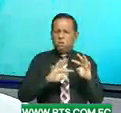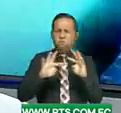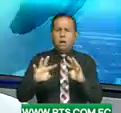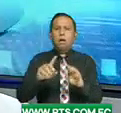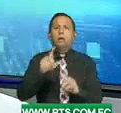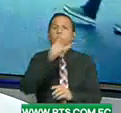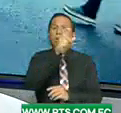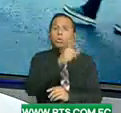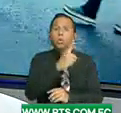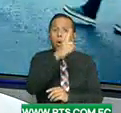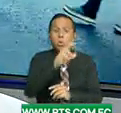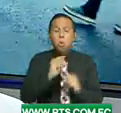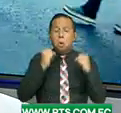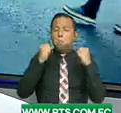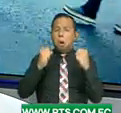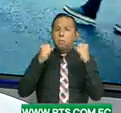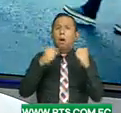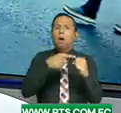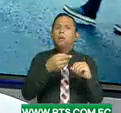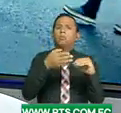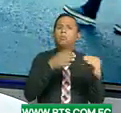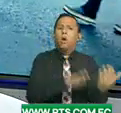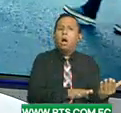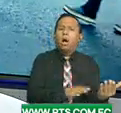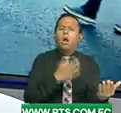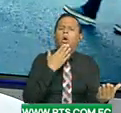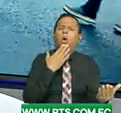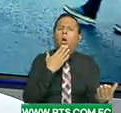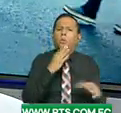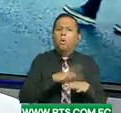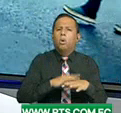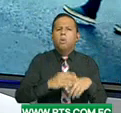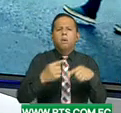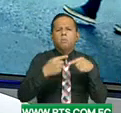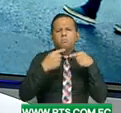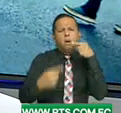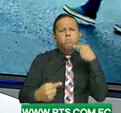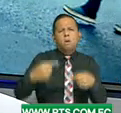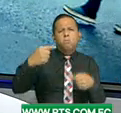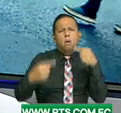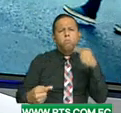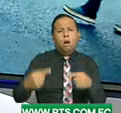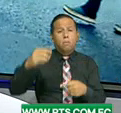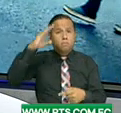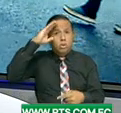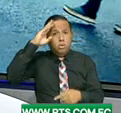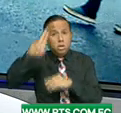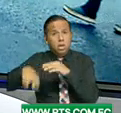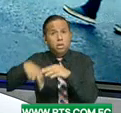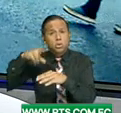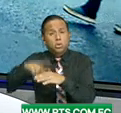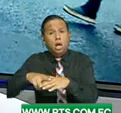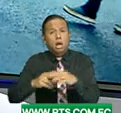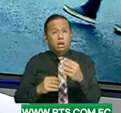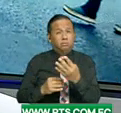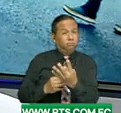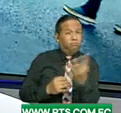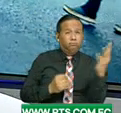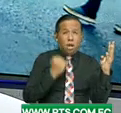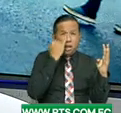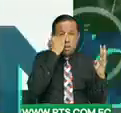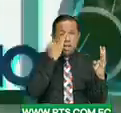Un manifestante murió durante violentos enfrentamientos entre indígenas y la Policía Nacional en Puyo.